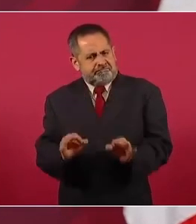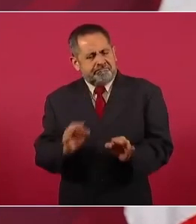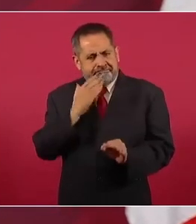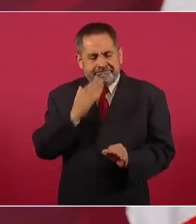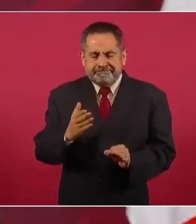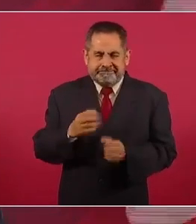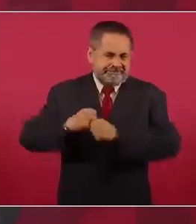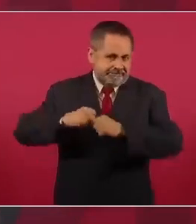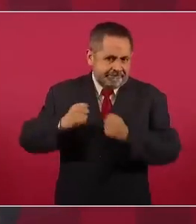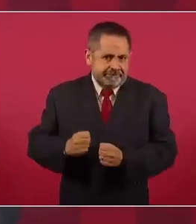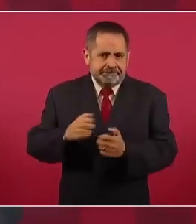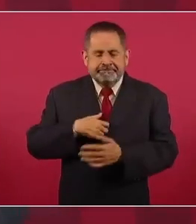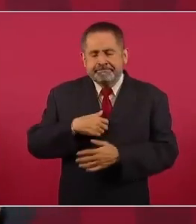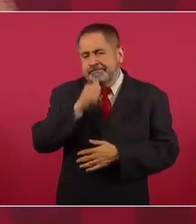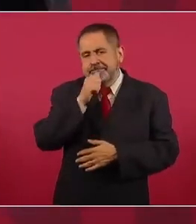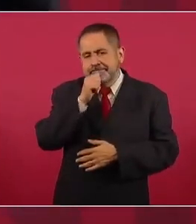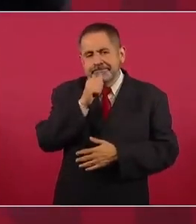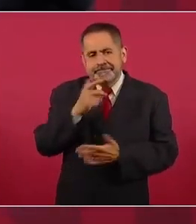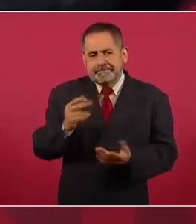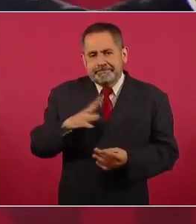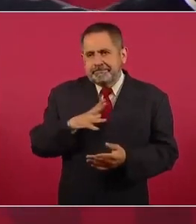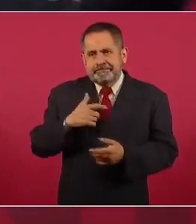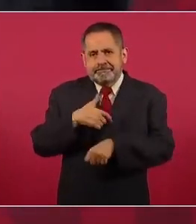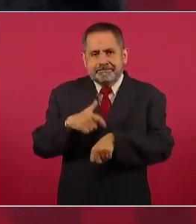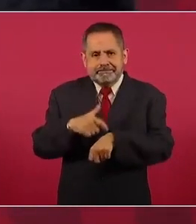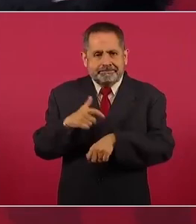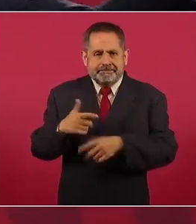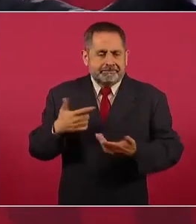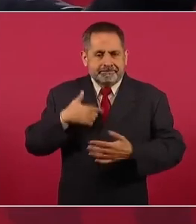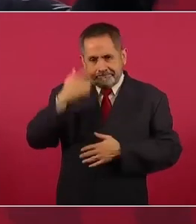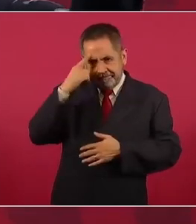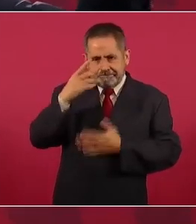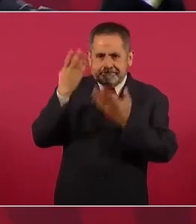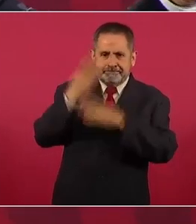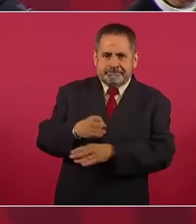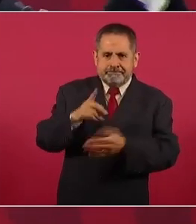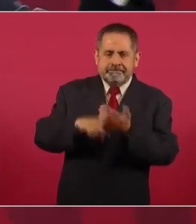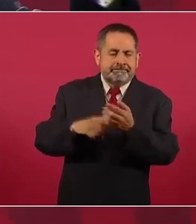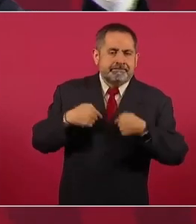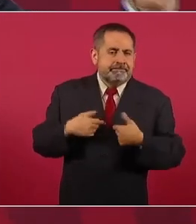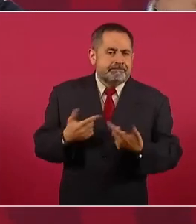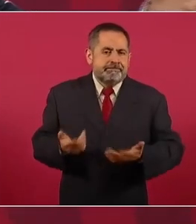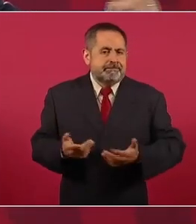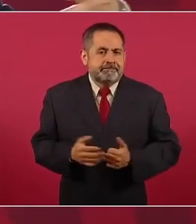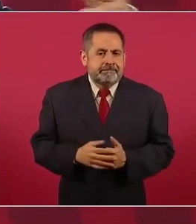consolidado un banco